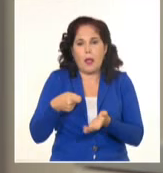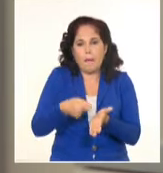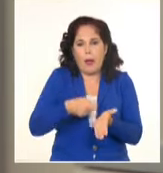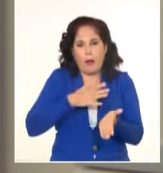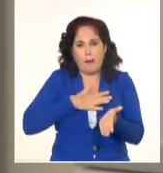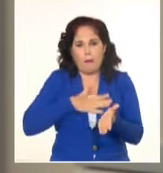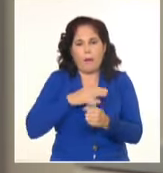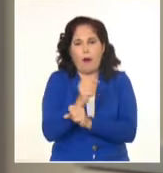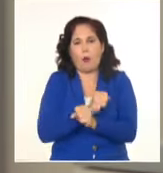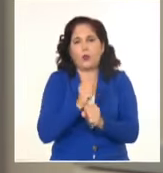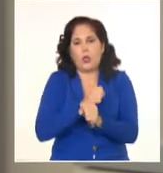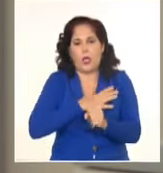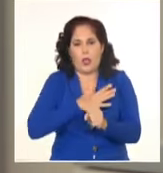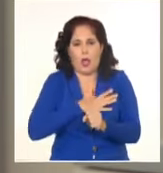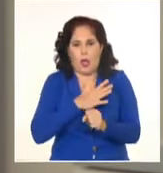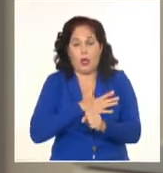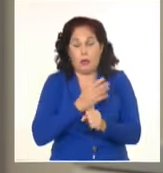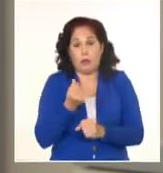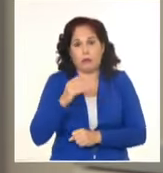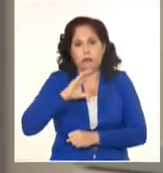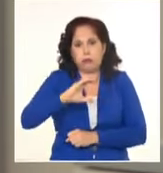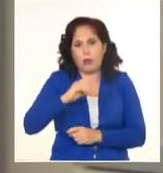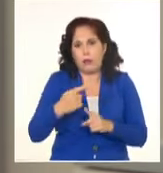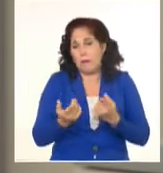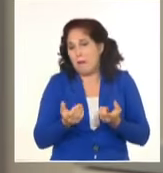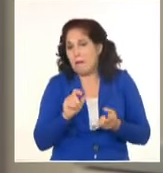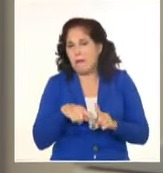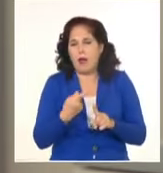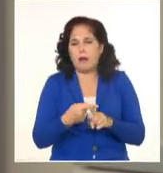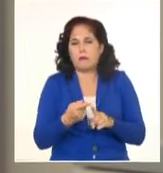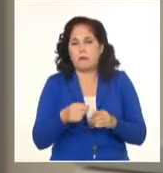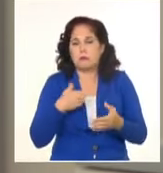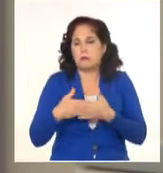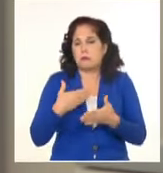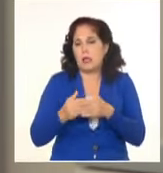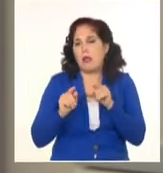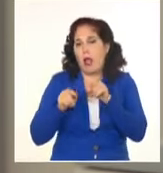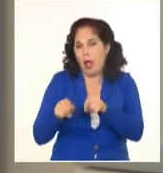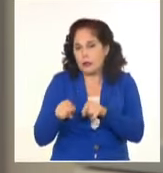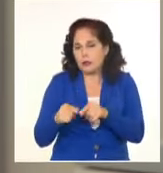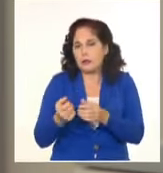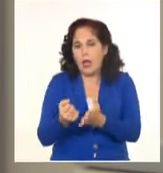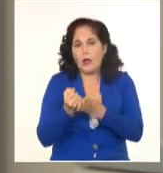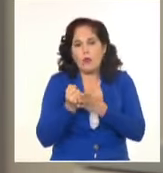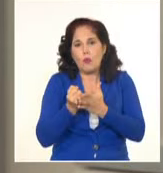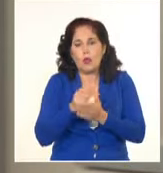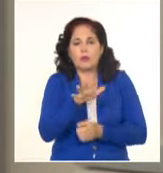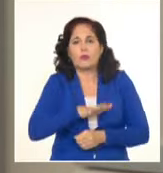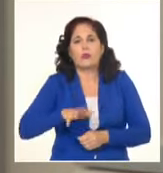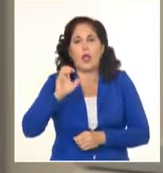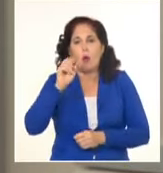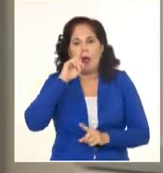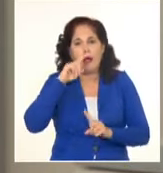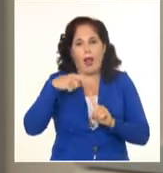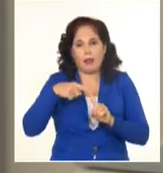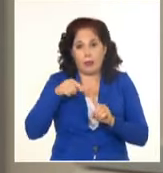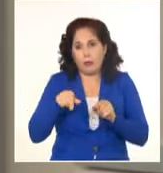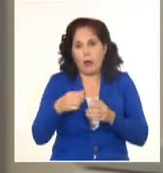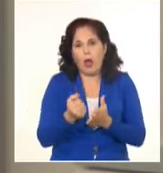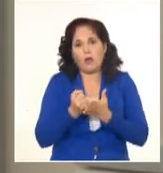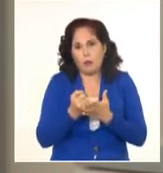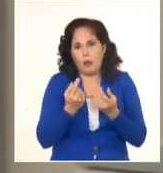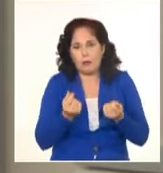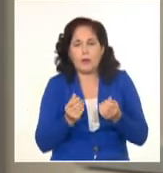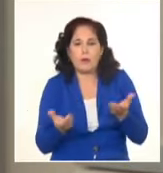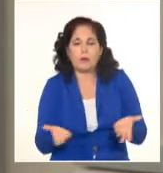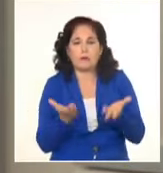propias utilidades, porque lo que hace es refrendar que esas entidades están aportando a la sociedad más allá del beneficio económico que les